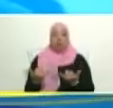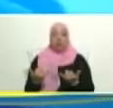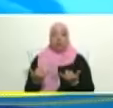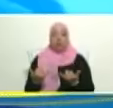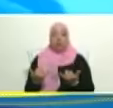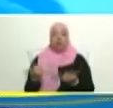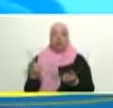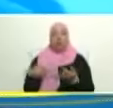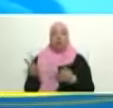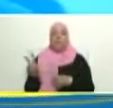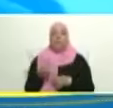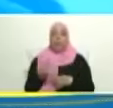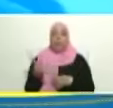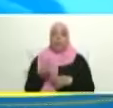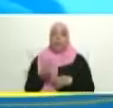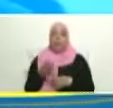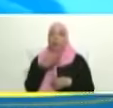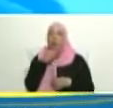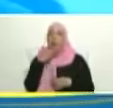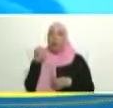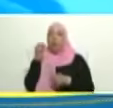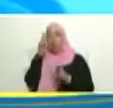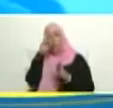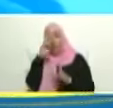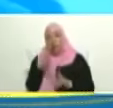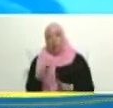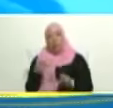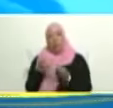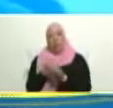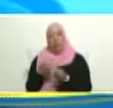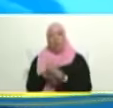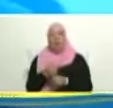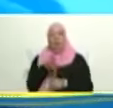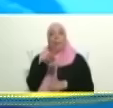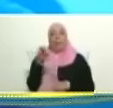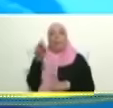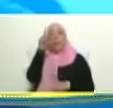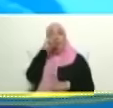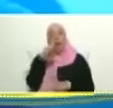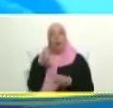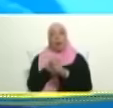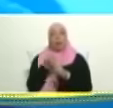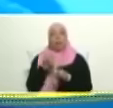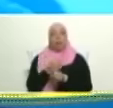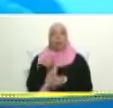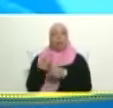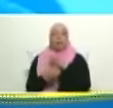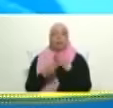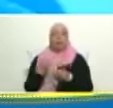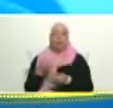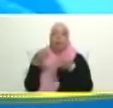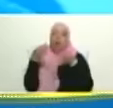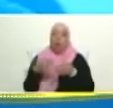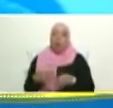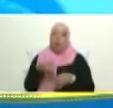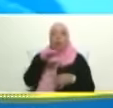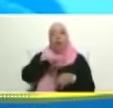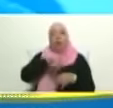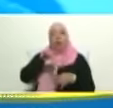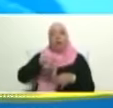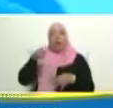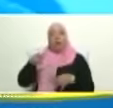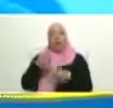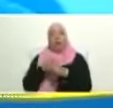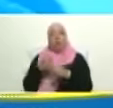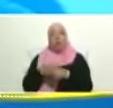en el país, los mejores resultados en más de 20 años en lo que es seguridad ciudadana,